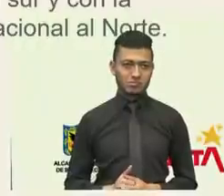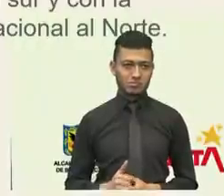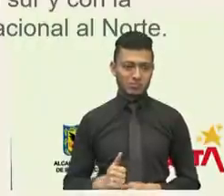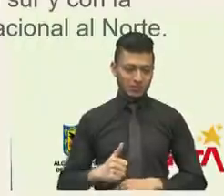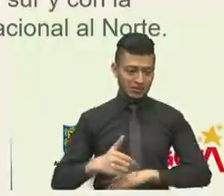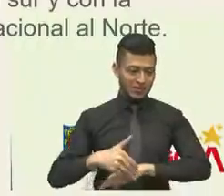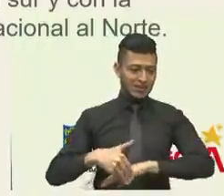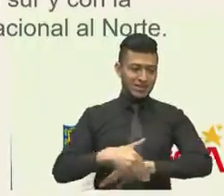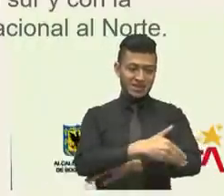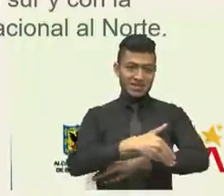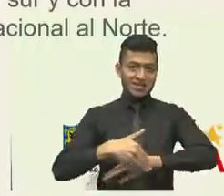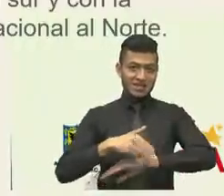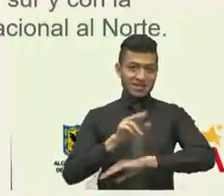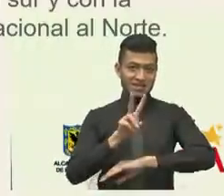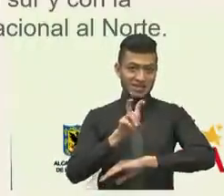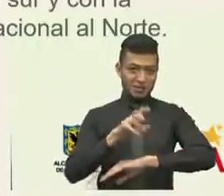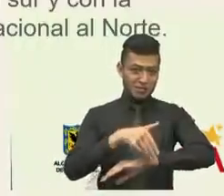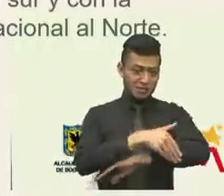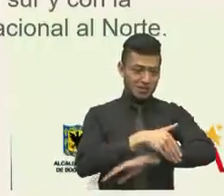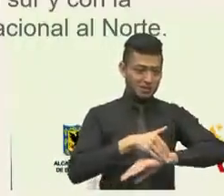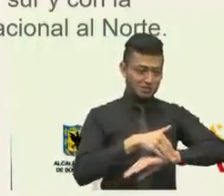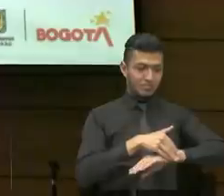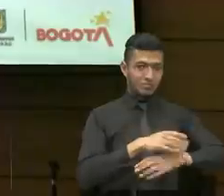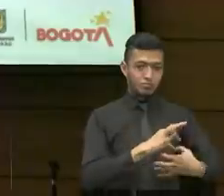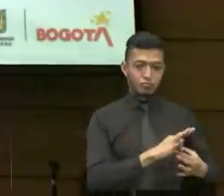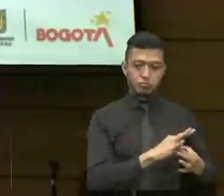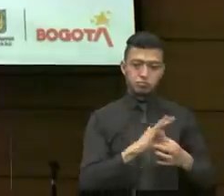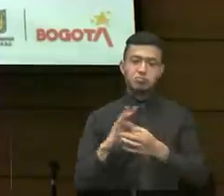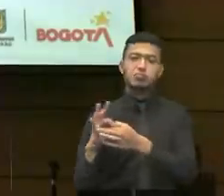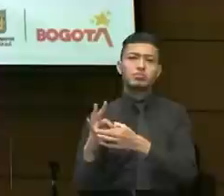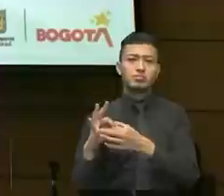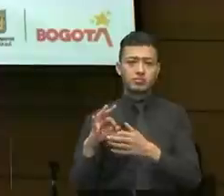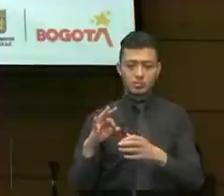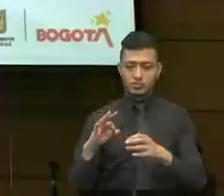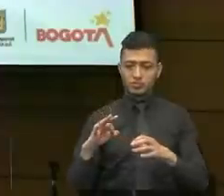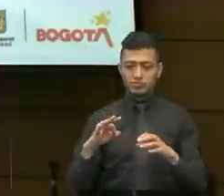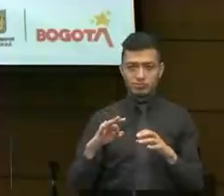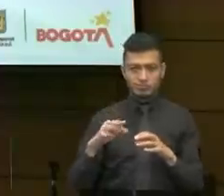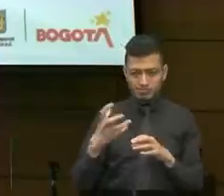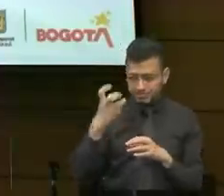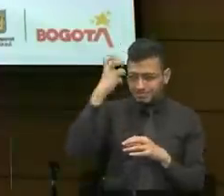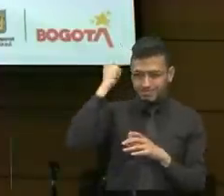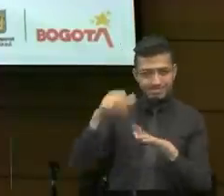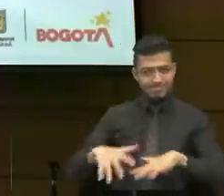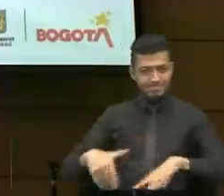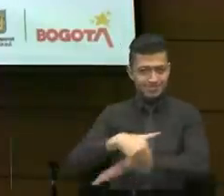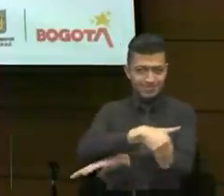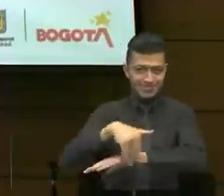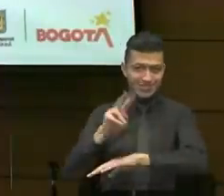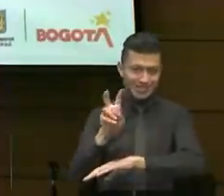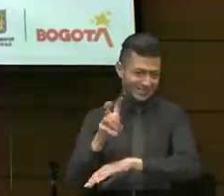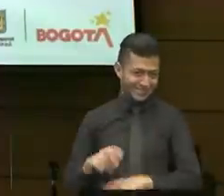3, con la séptima histórica. Entonces usted puede ir